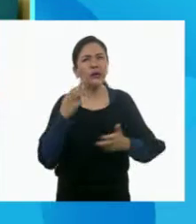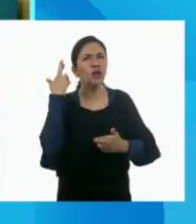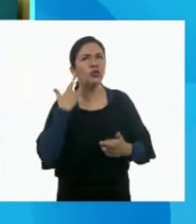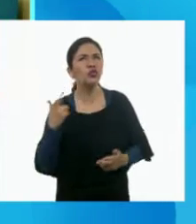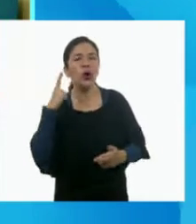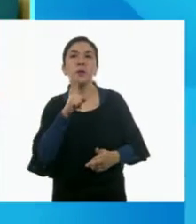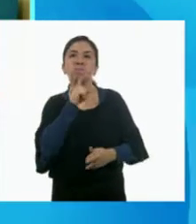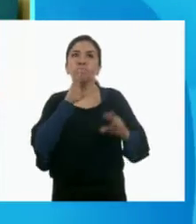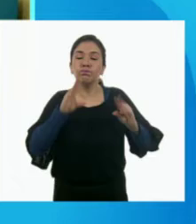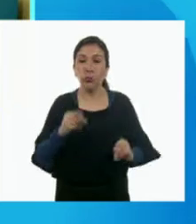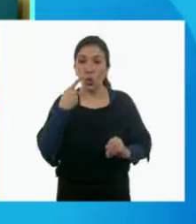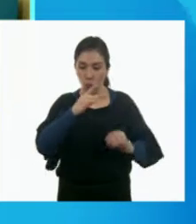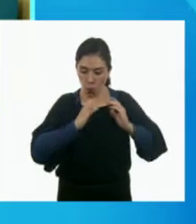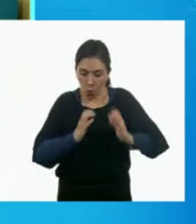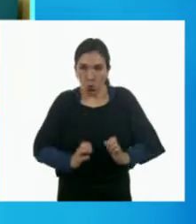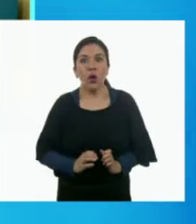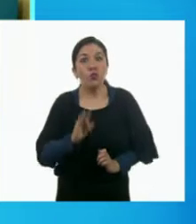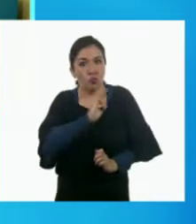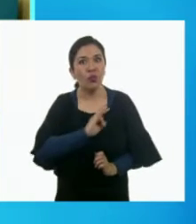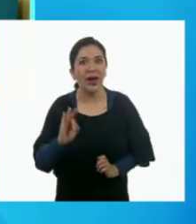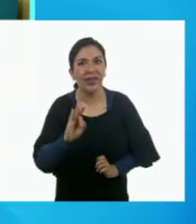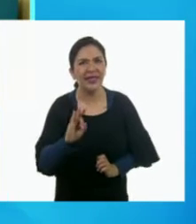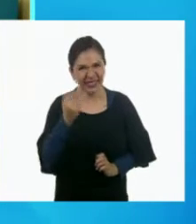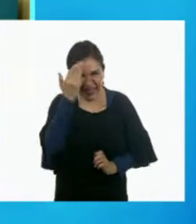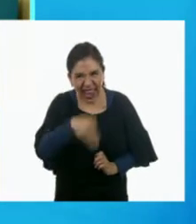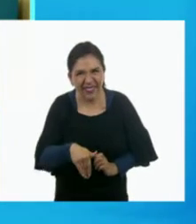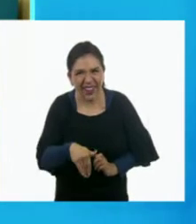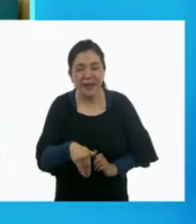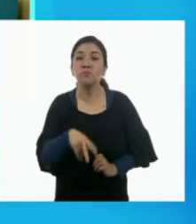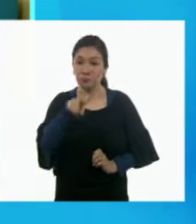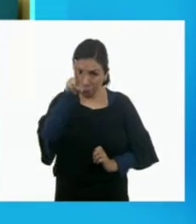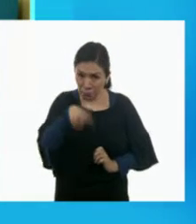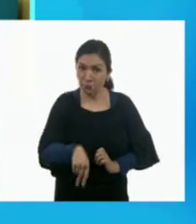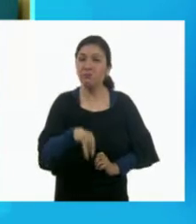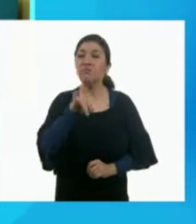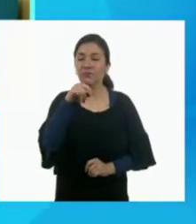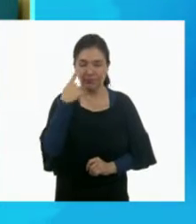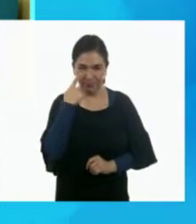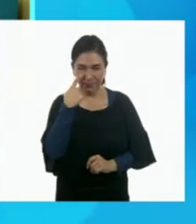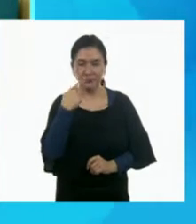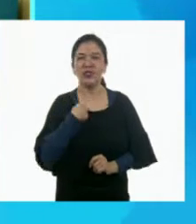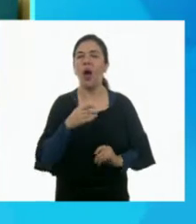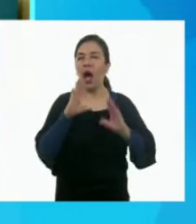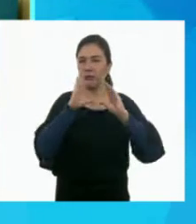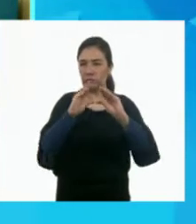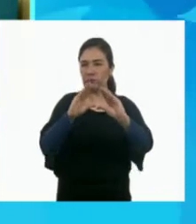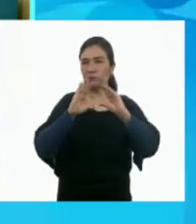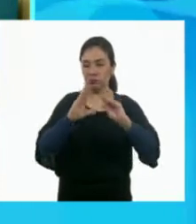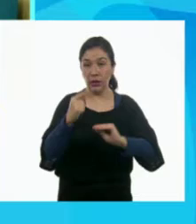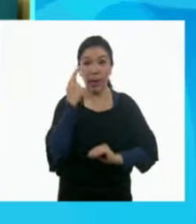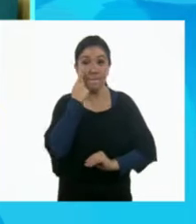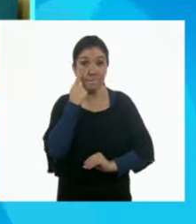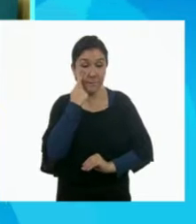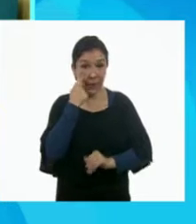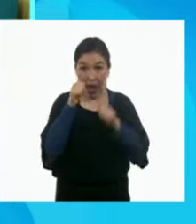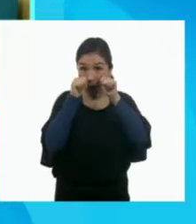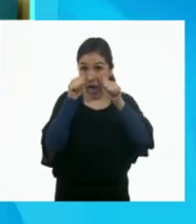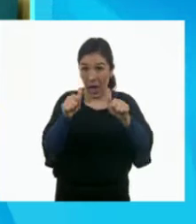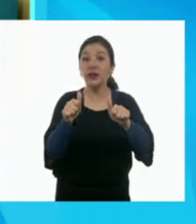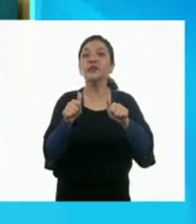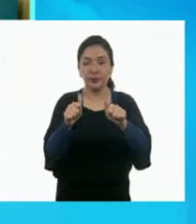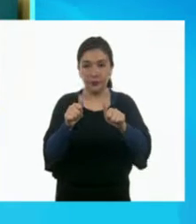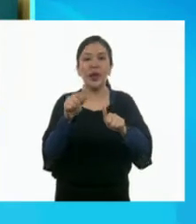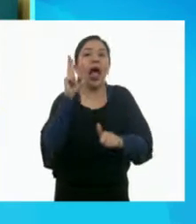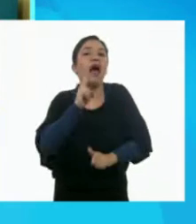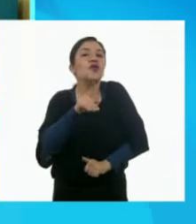sonidos y silencios con tu cuerpo? ¡De verdad! Mira, te voy a enseñar. Fíjate muy bien, ¿eh? Vamos a